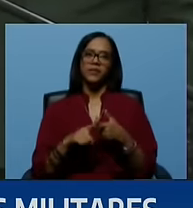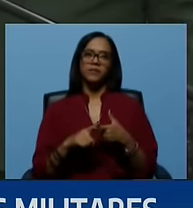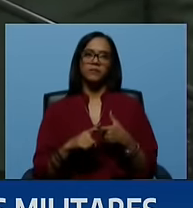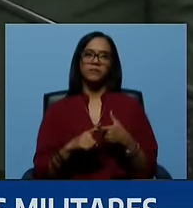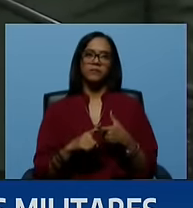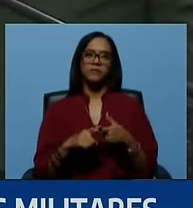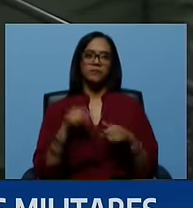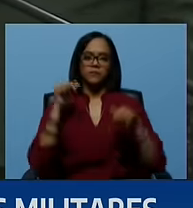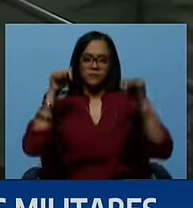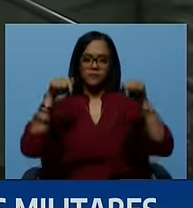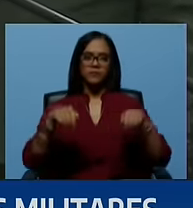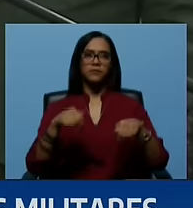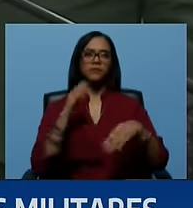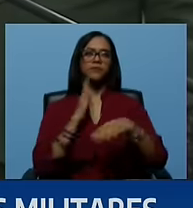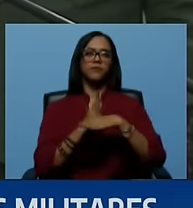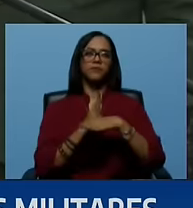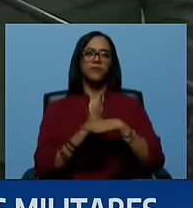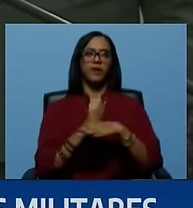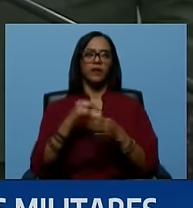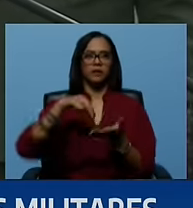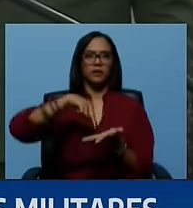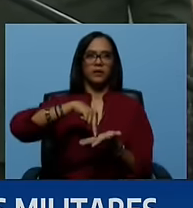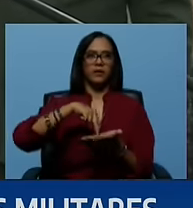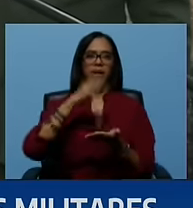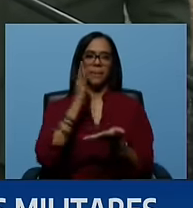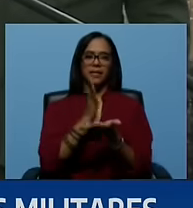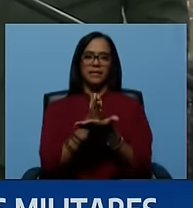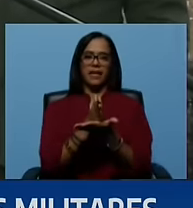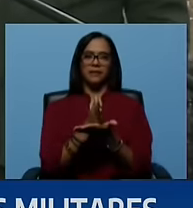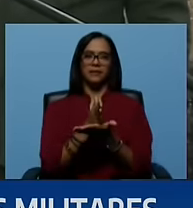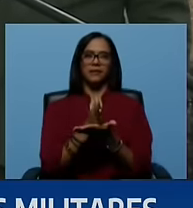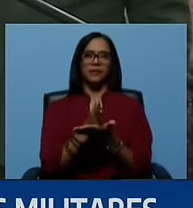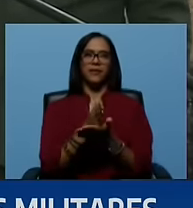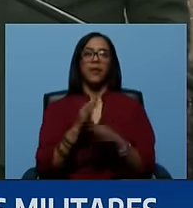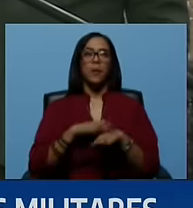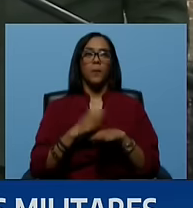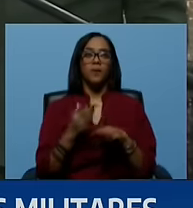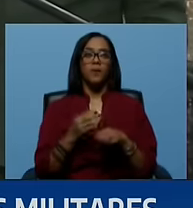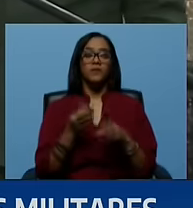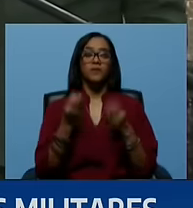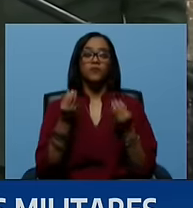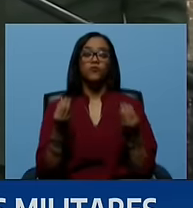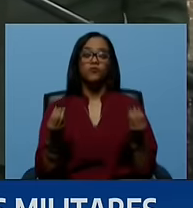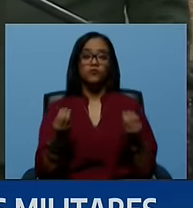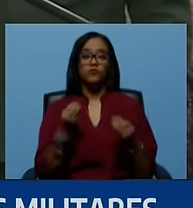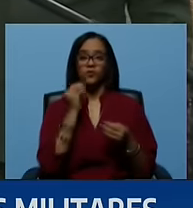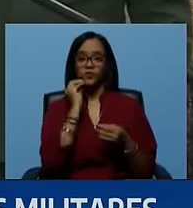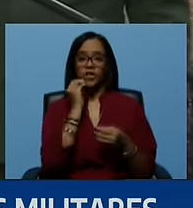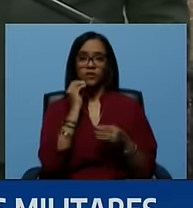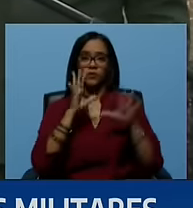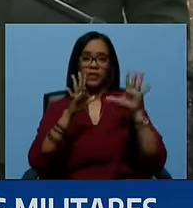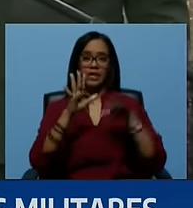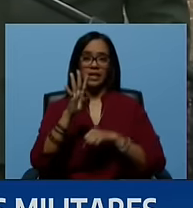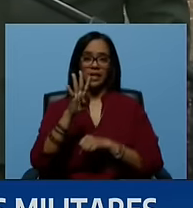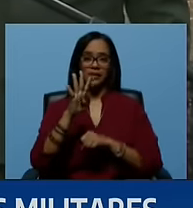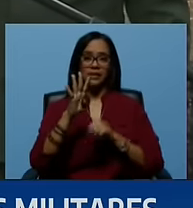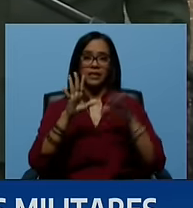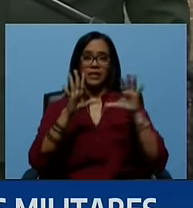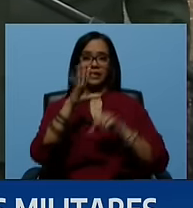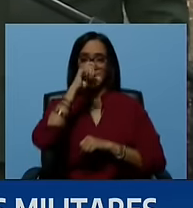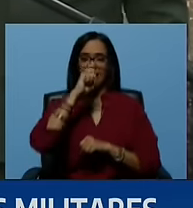en la mitad no dec ustedes sean en la mitad del escenario porque imagínate un poco de Muchacho de 15 14 años en